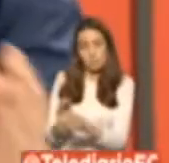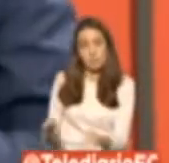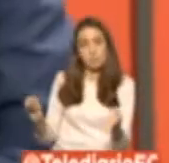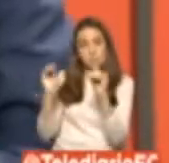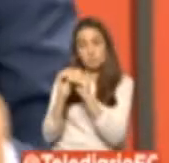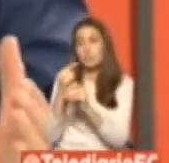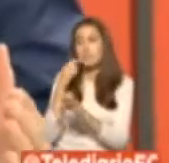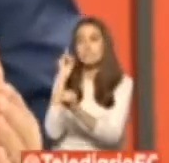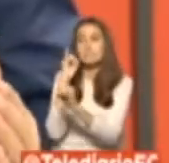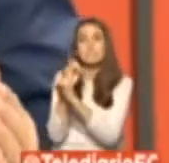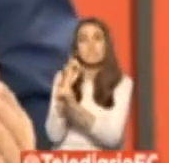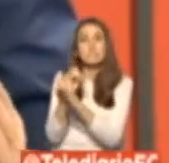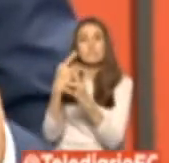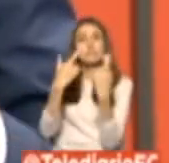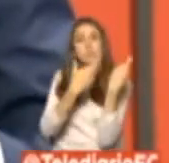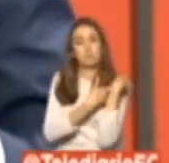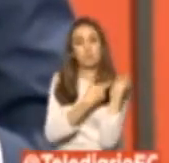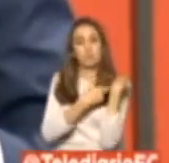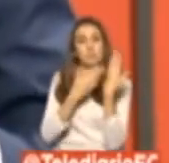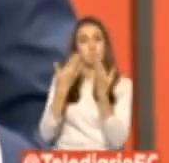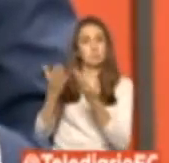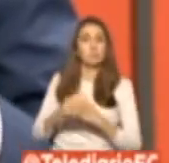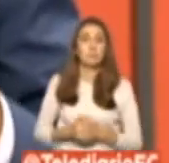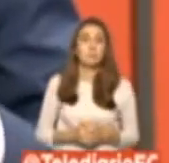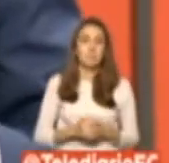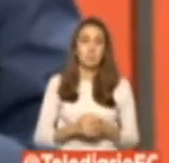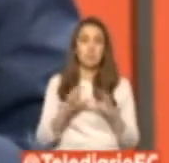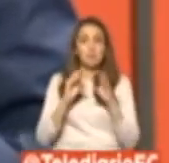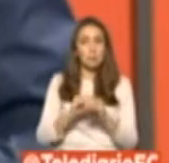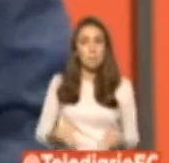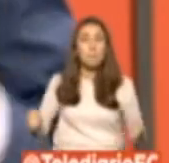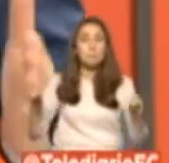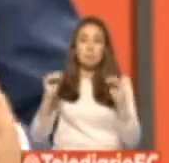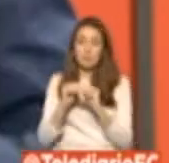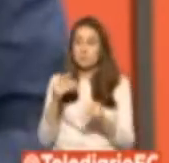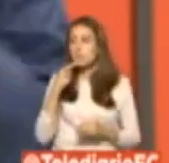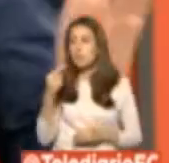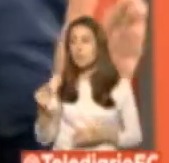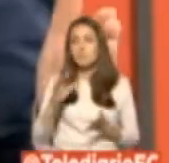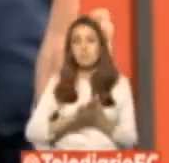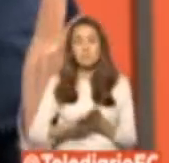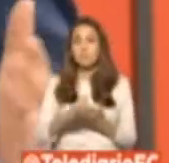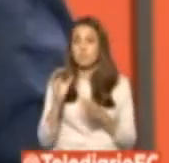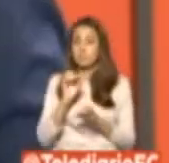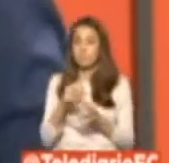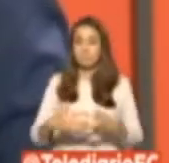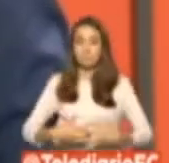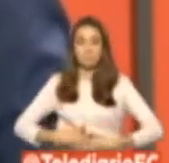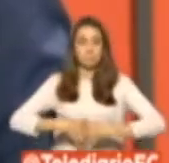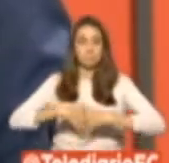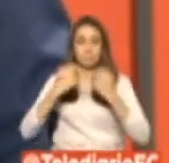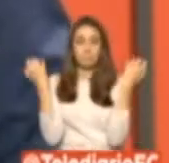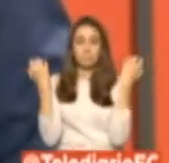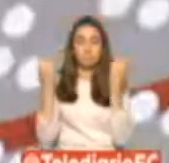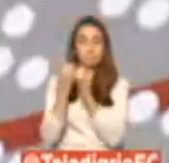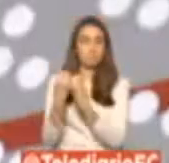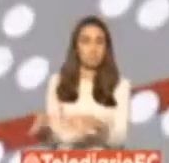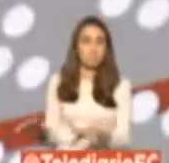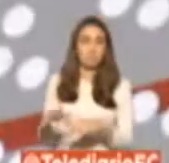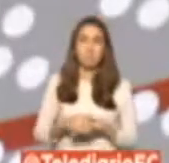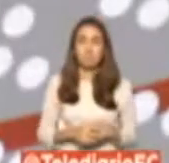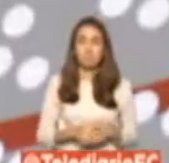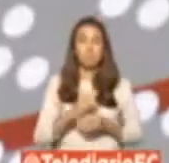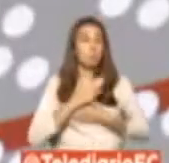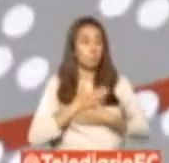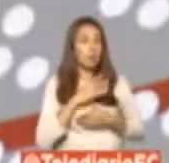este, instituciones que responsables en este control, más deja la sensación de que este es un fracaso completo de la institución.